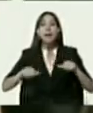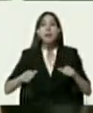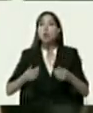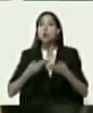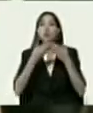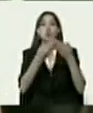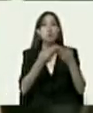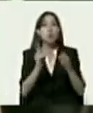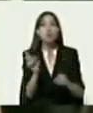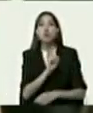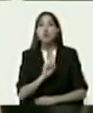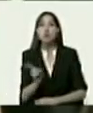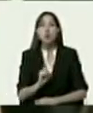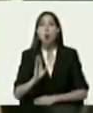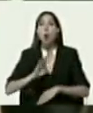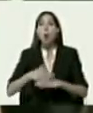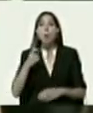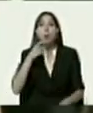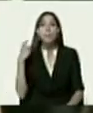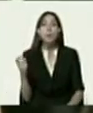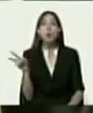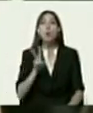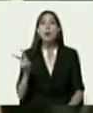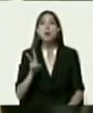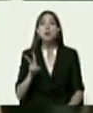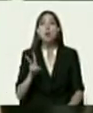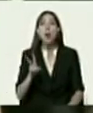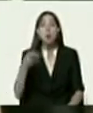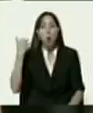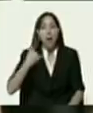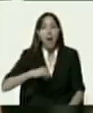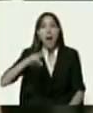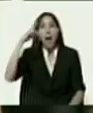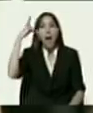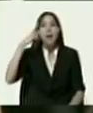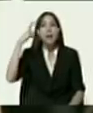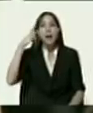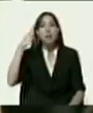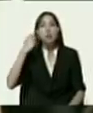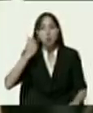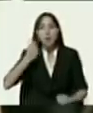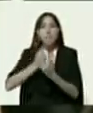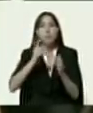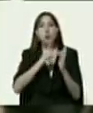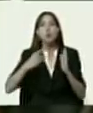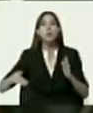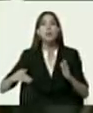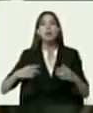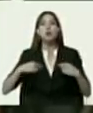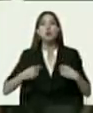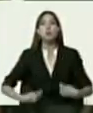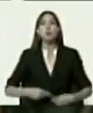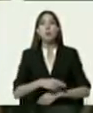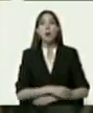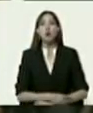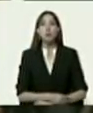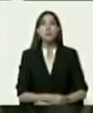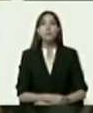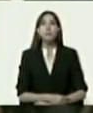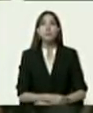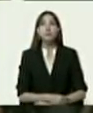soberanía. Al pueblo venezolano le asiste la razón y le asiste el derecho. Este es el momento